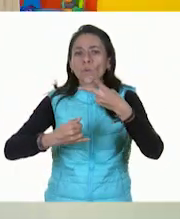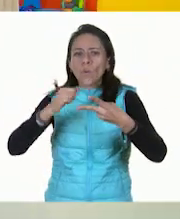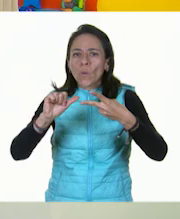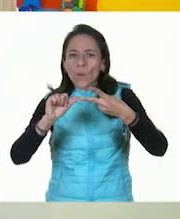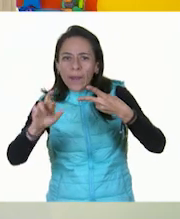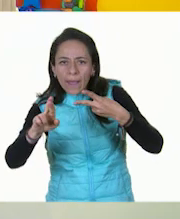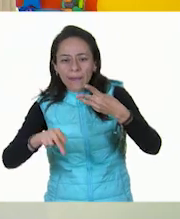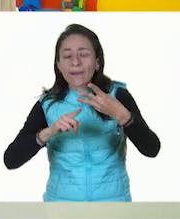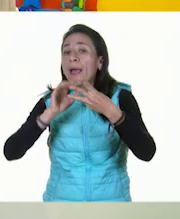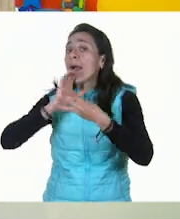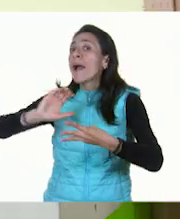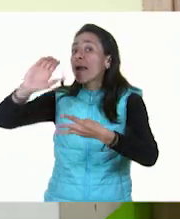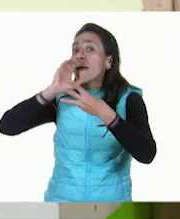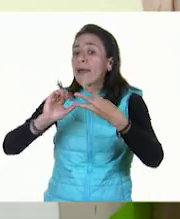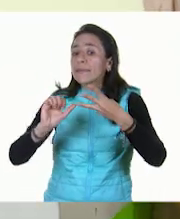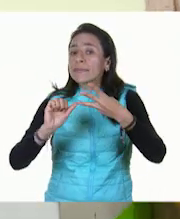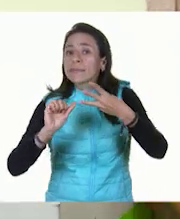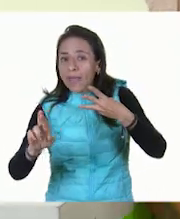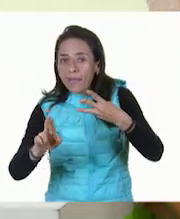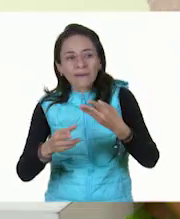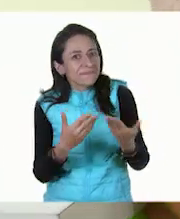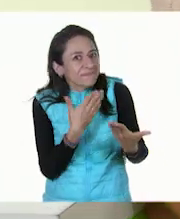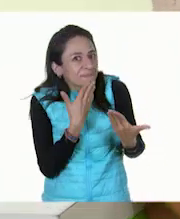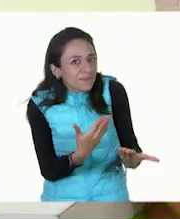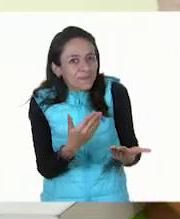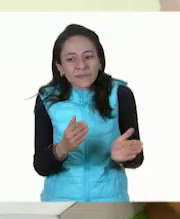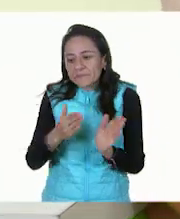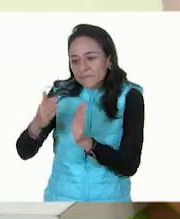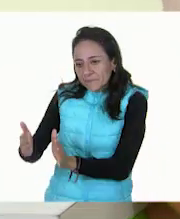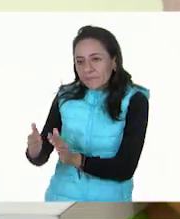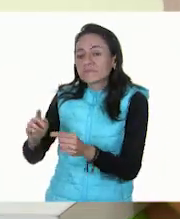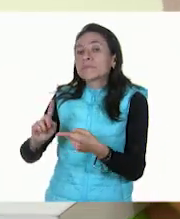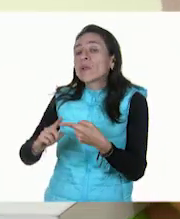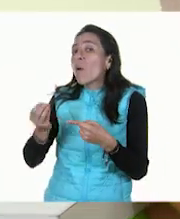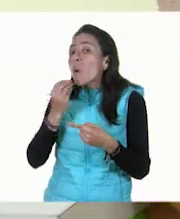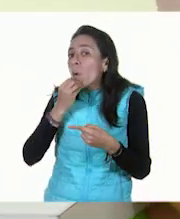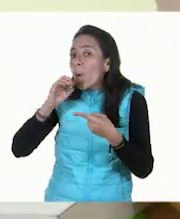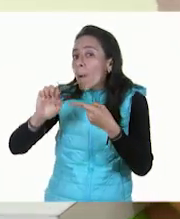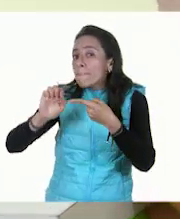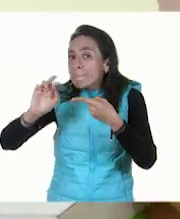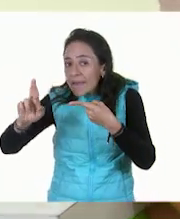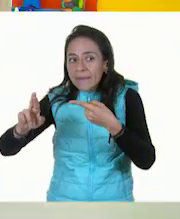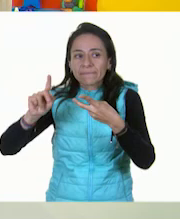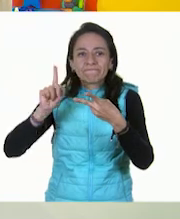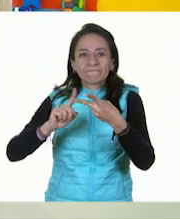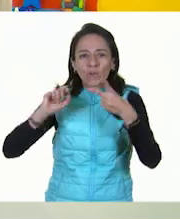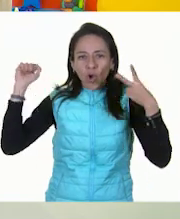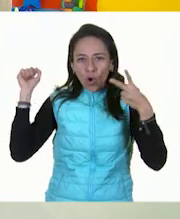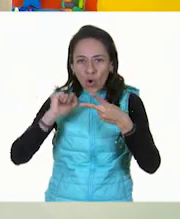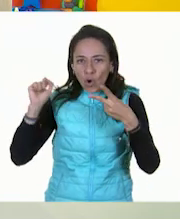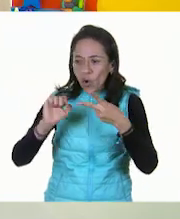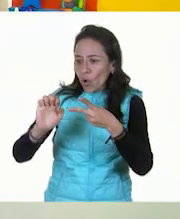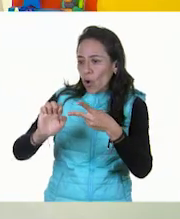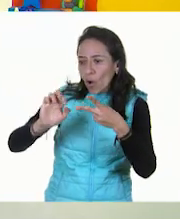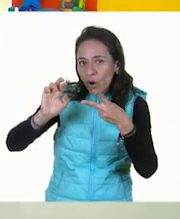Y de este lado tenemos comer, correr, leer.